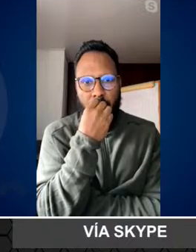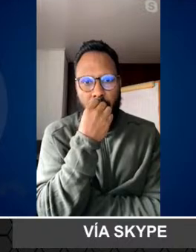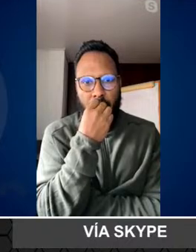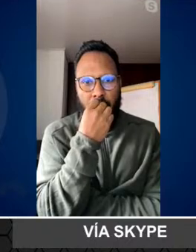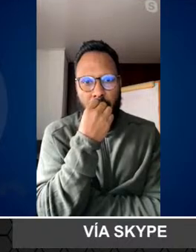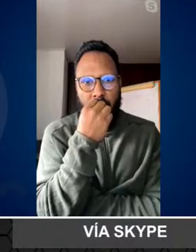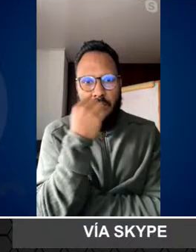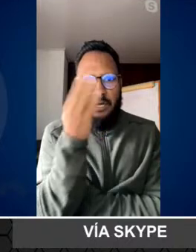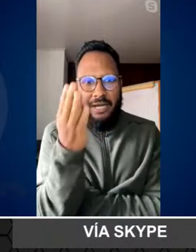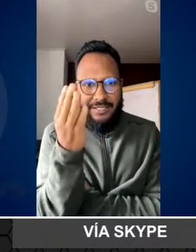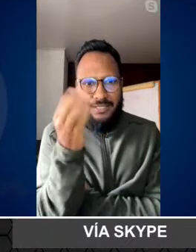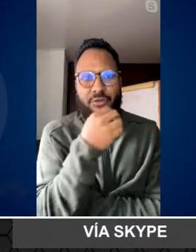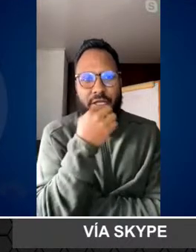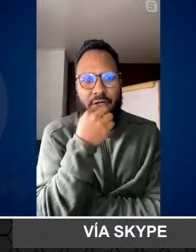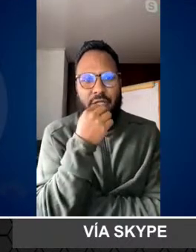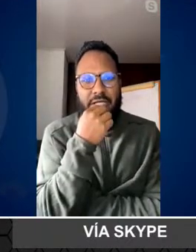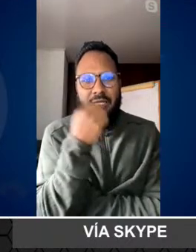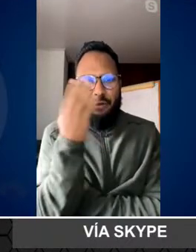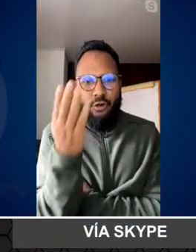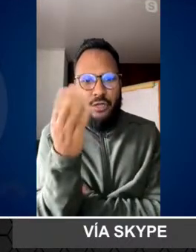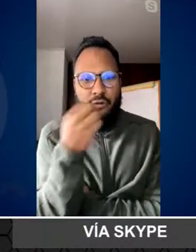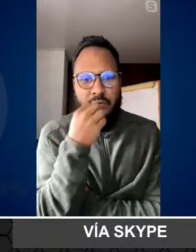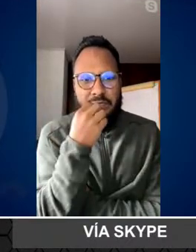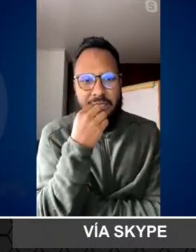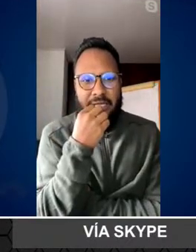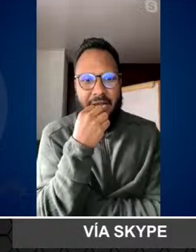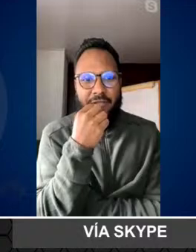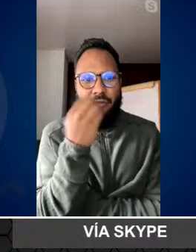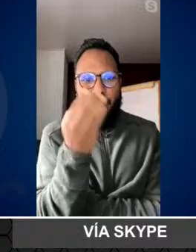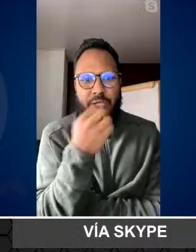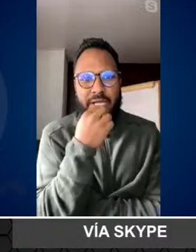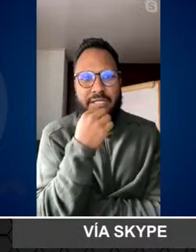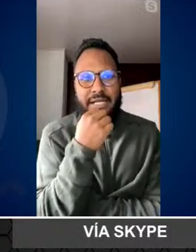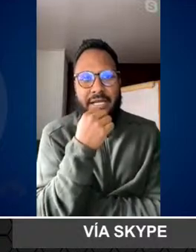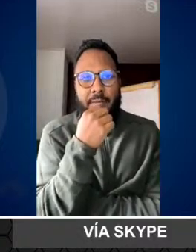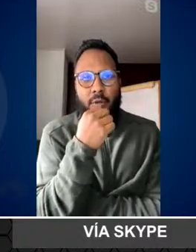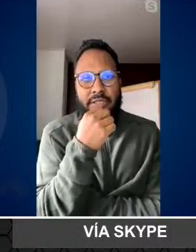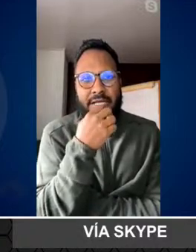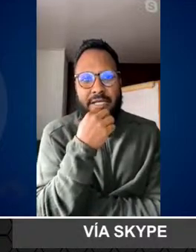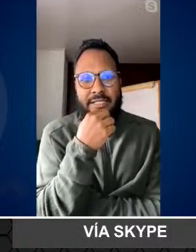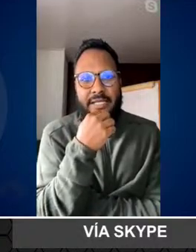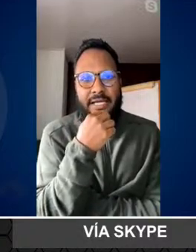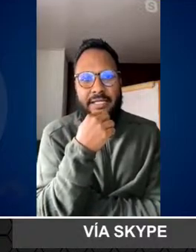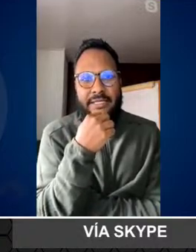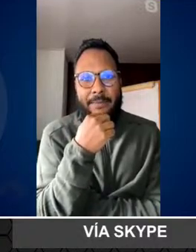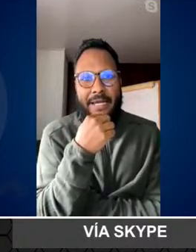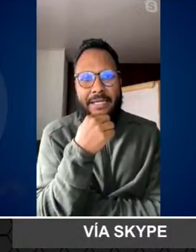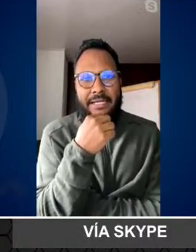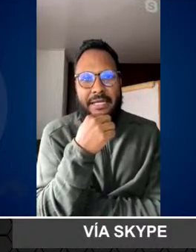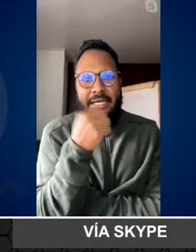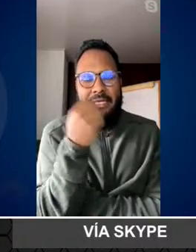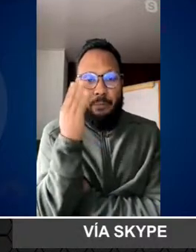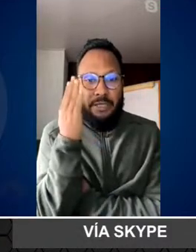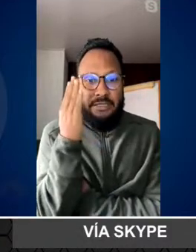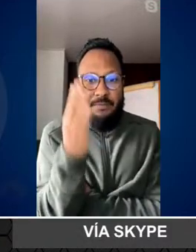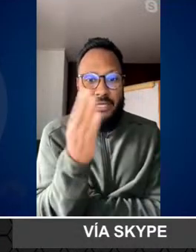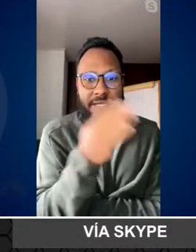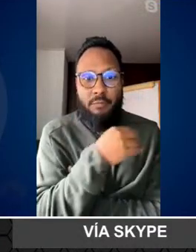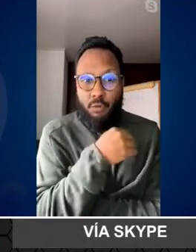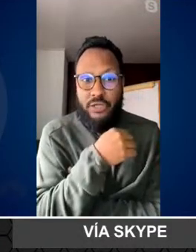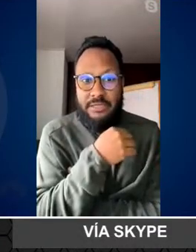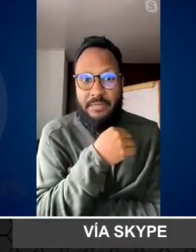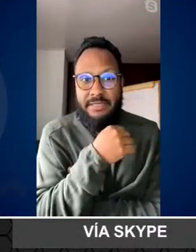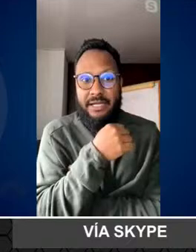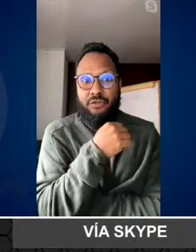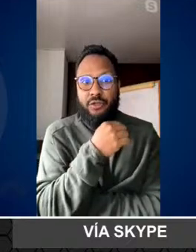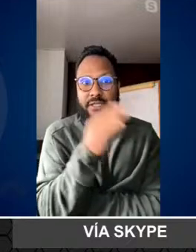también. Gracias a ustedes, los del Canal 2, al congresista Alejandro, a Urías, por estar en este panel. Y pues